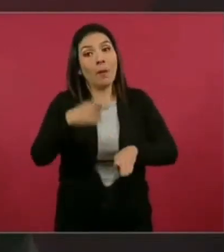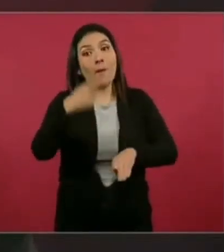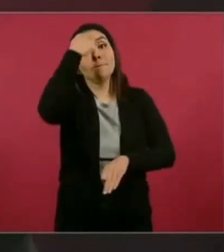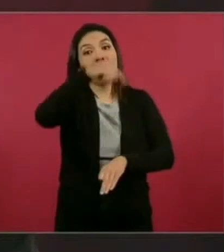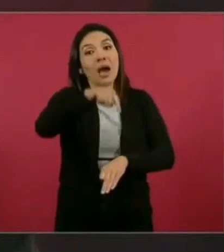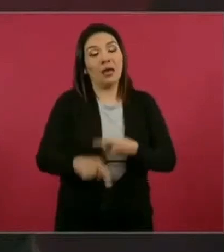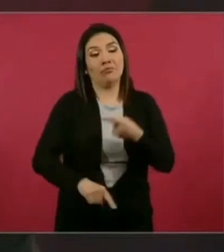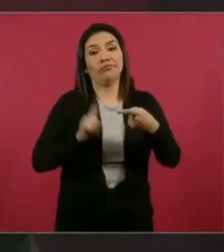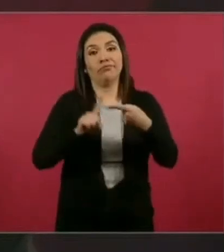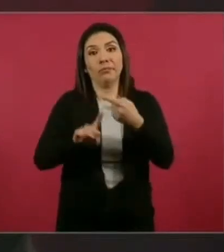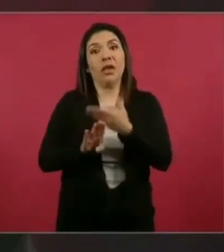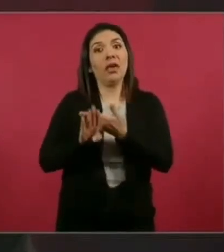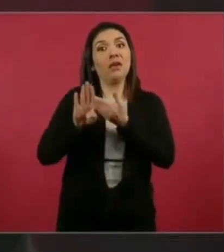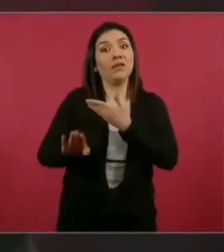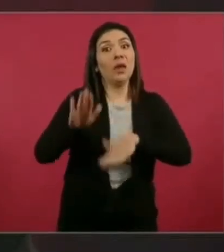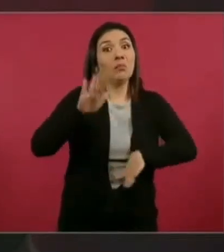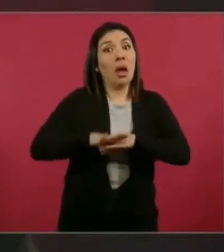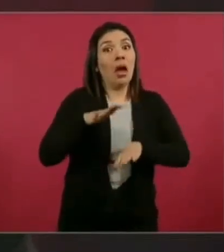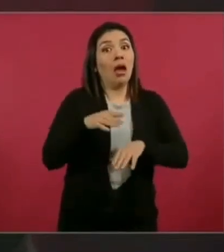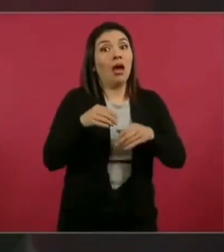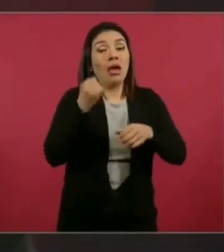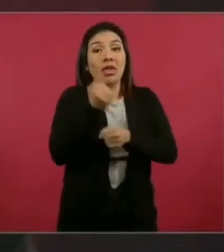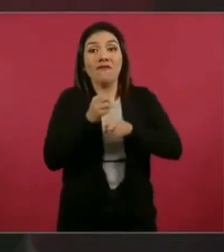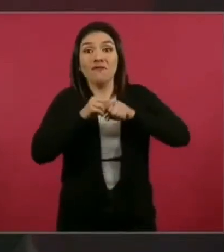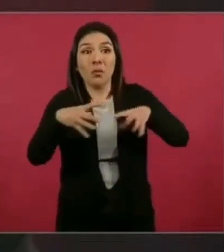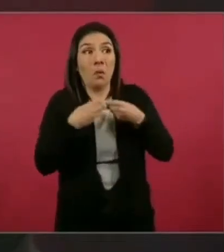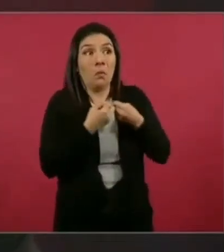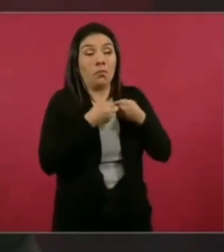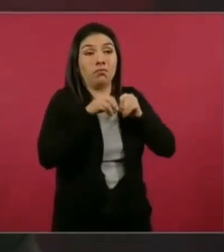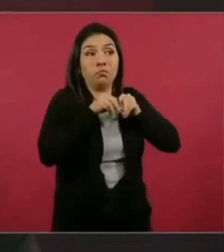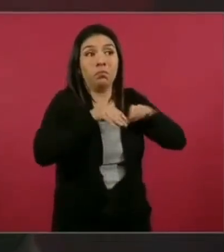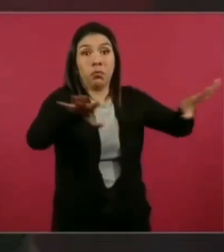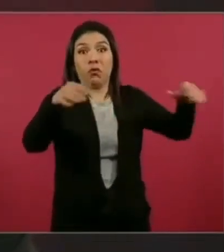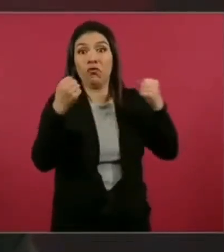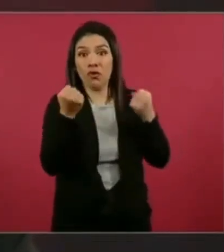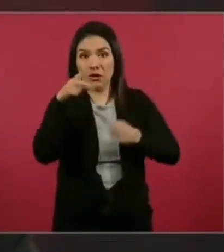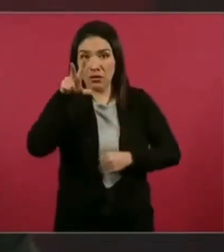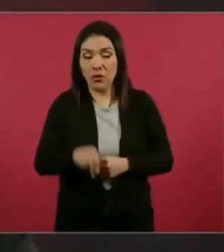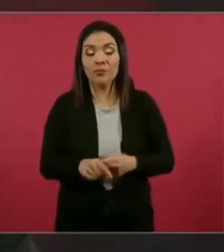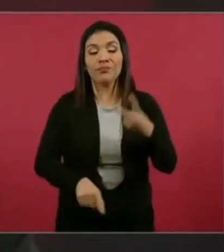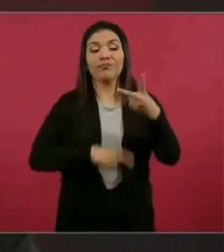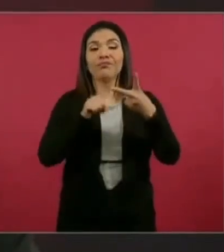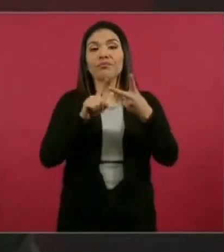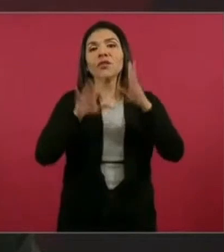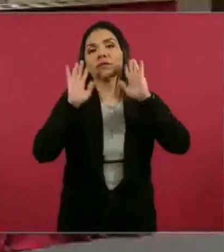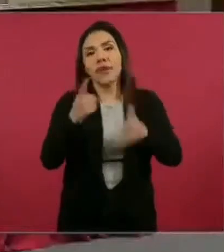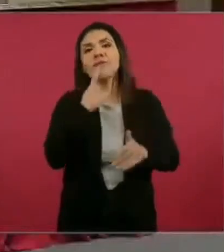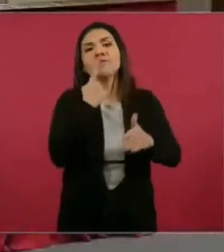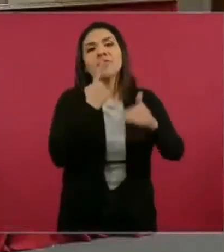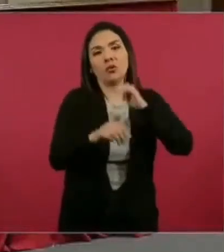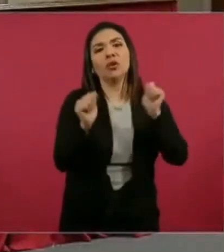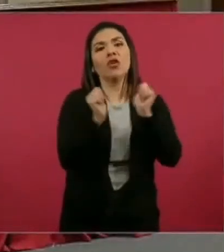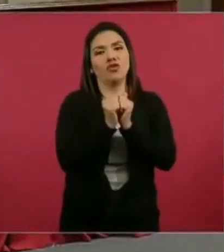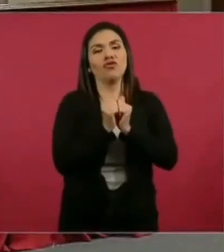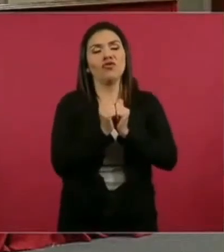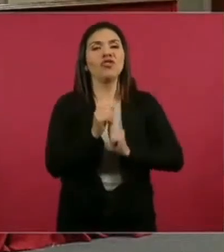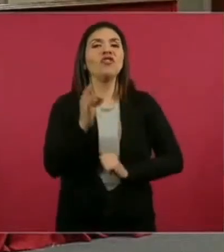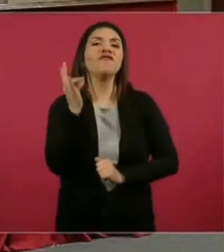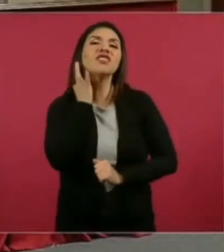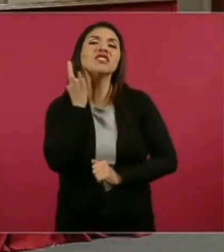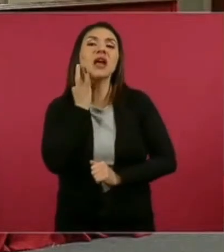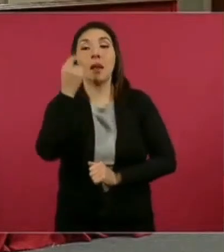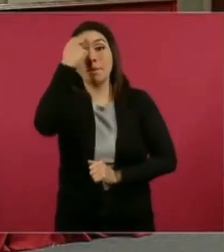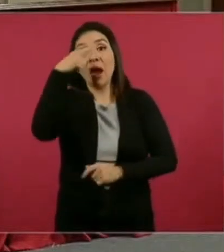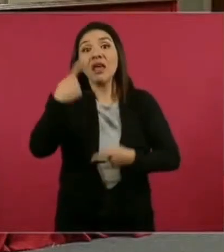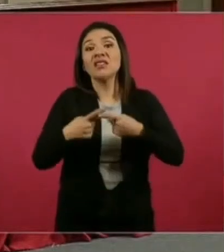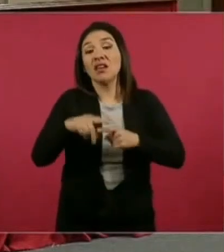para evitar que se prolifere esa información. En segundo lugar, está realizando la denuncia correspondiente ante la Fiscalía General de la República